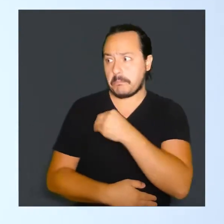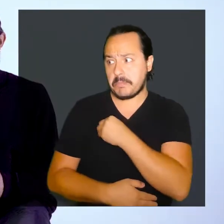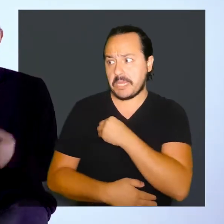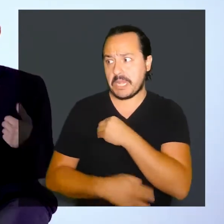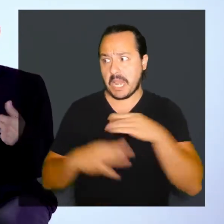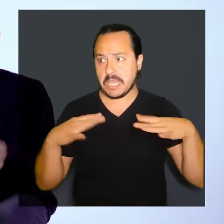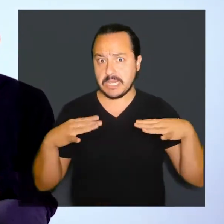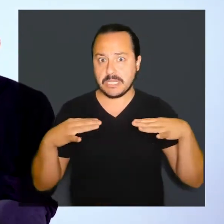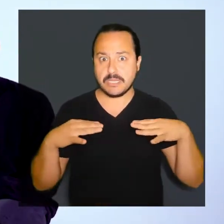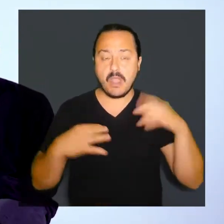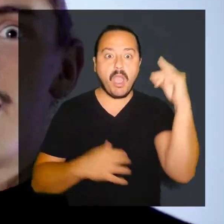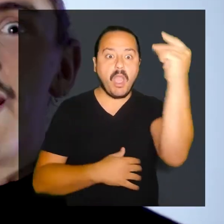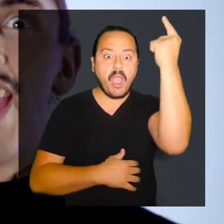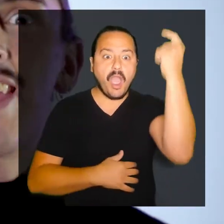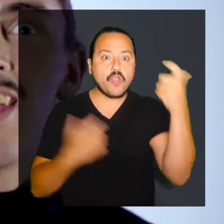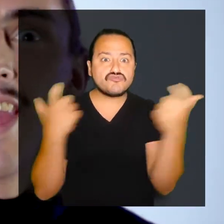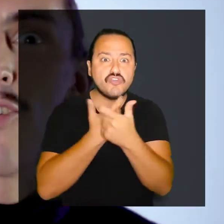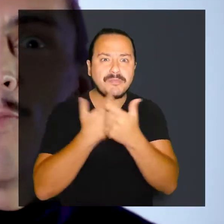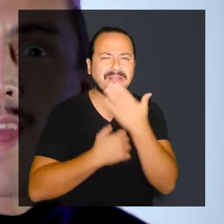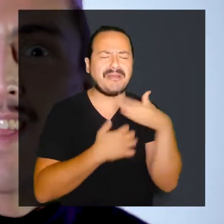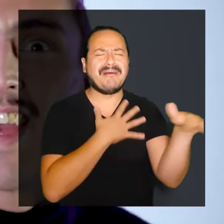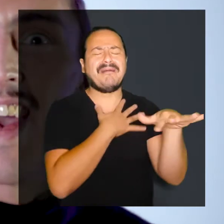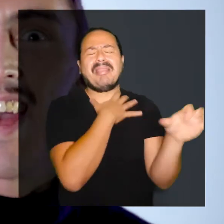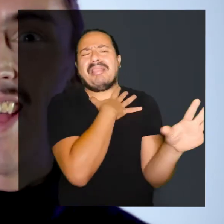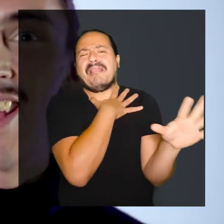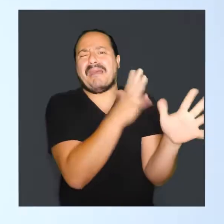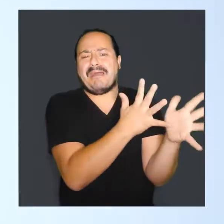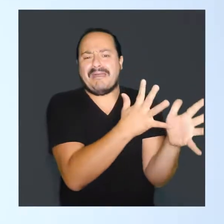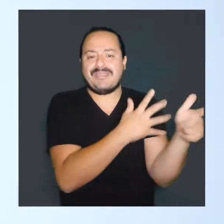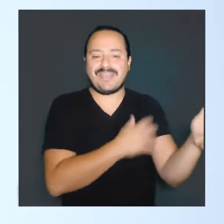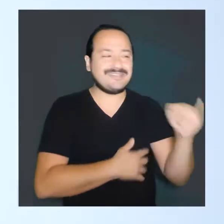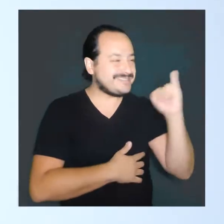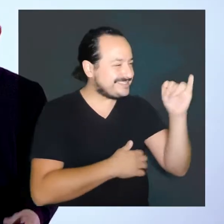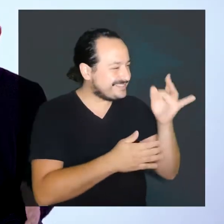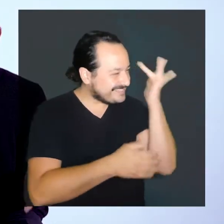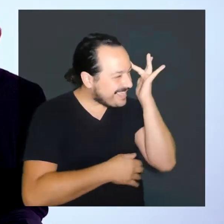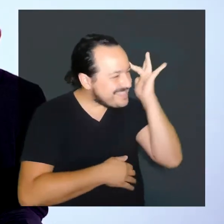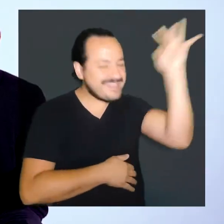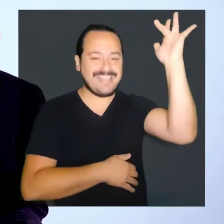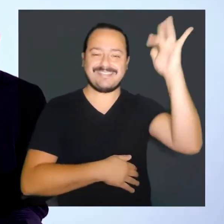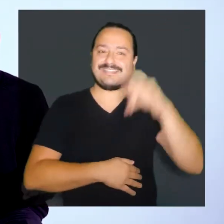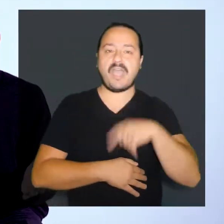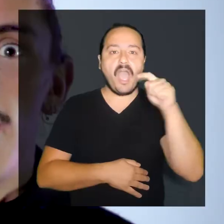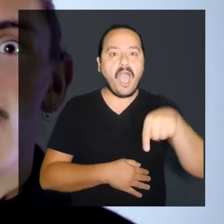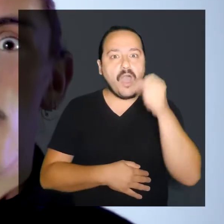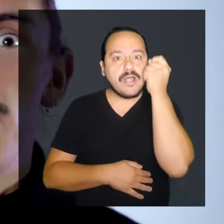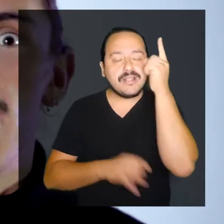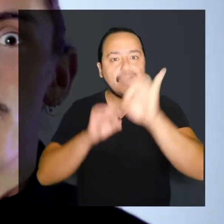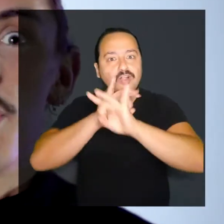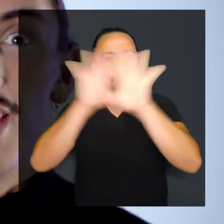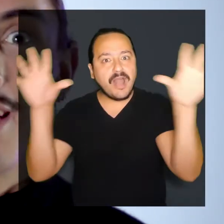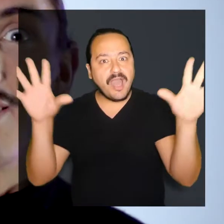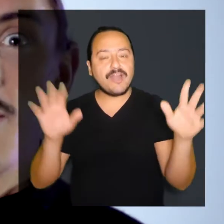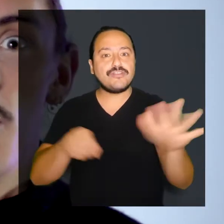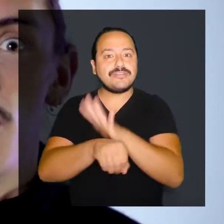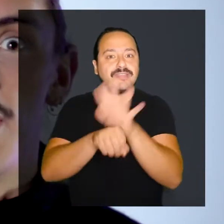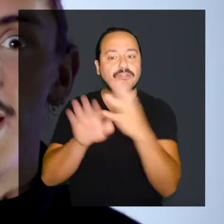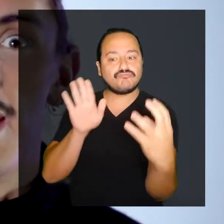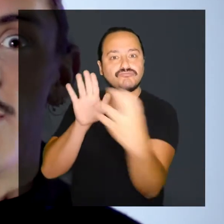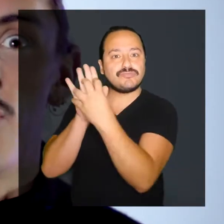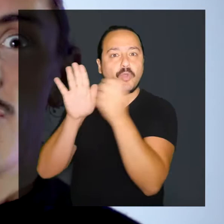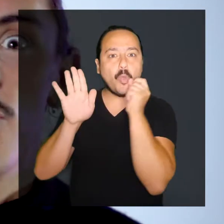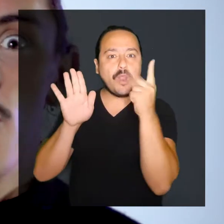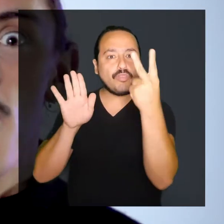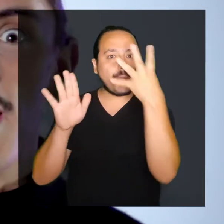teatral. Alegría y pena. Tragedia y comedia. Seco. Todo calza. Esto explica por qué el símbolo